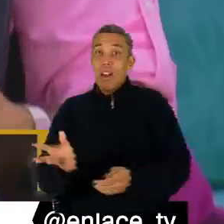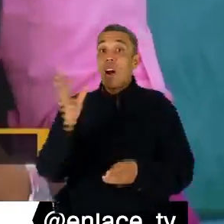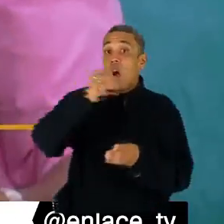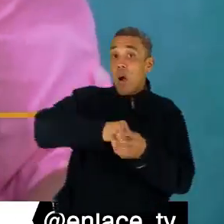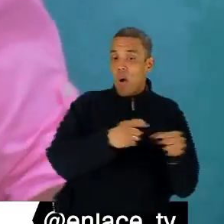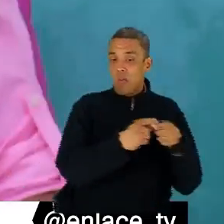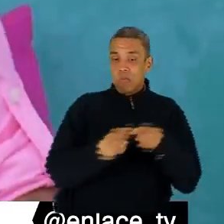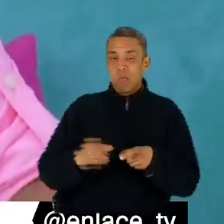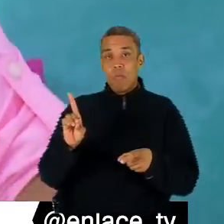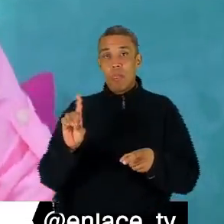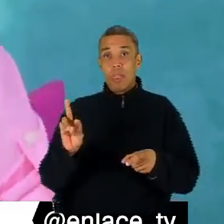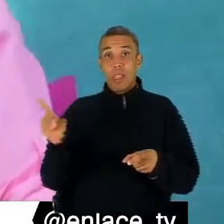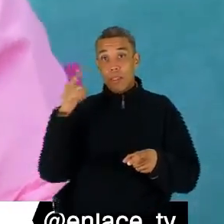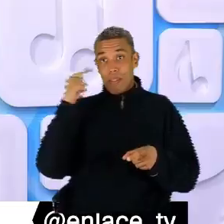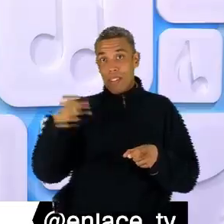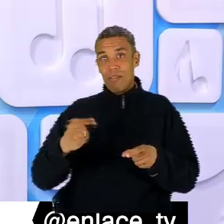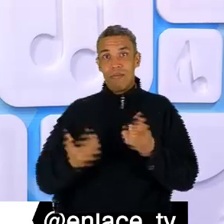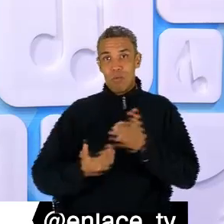toca Sammy Ariza.